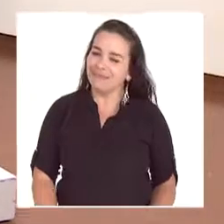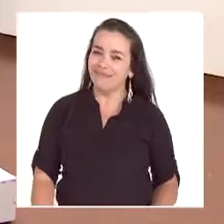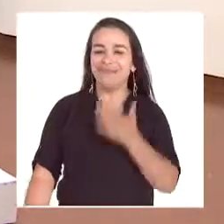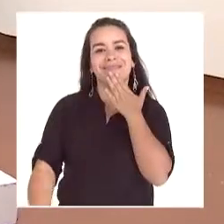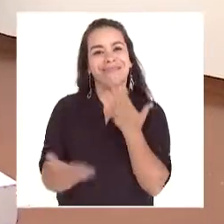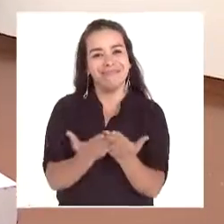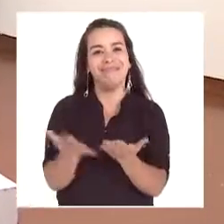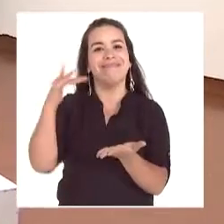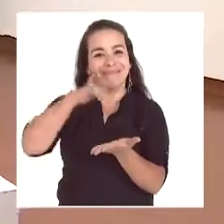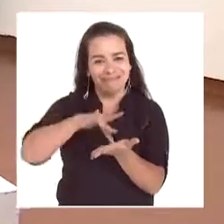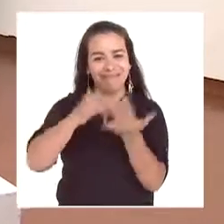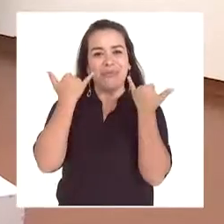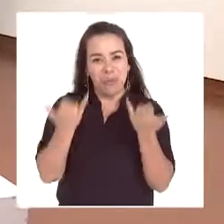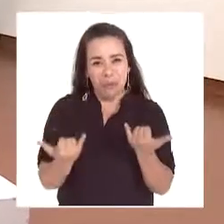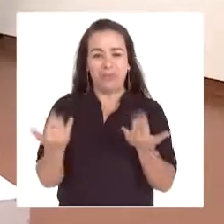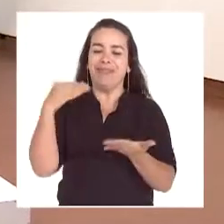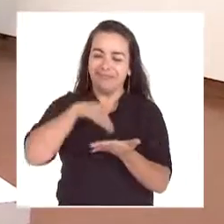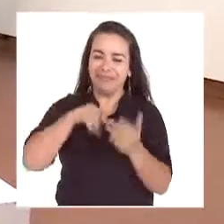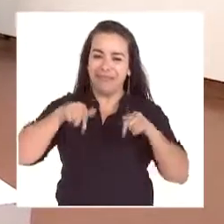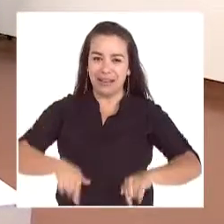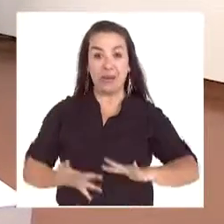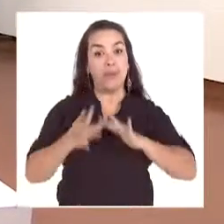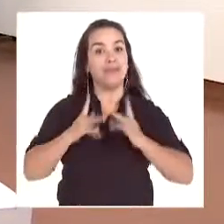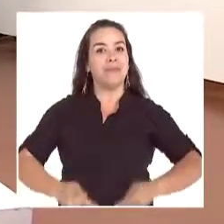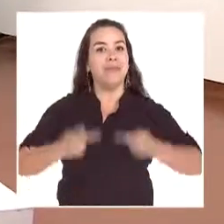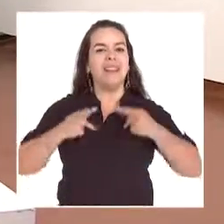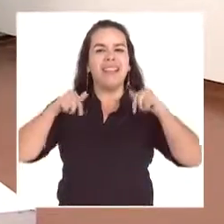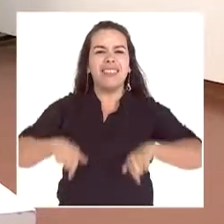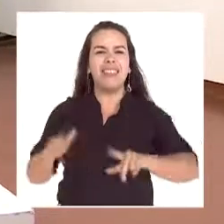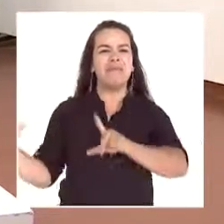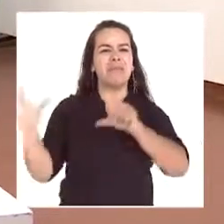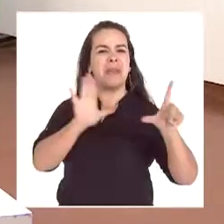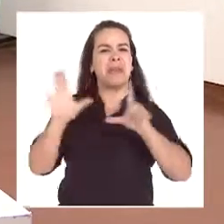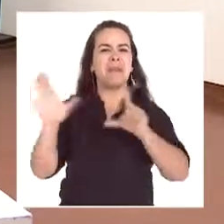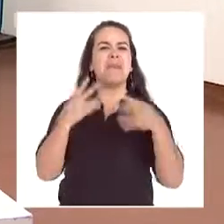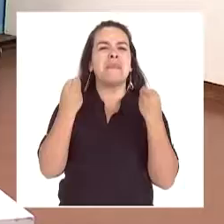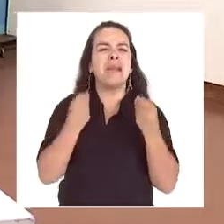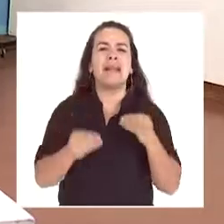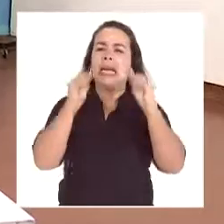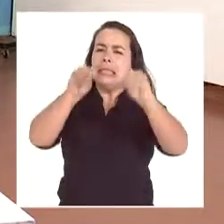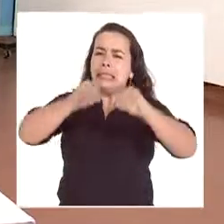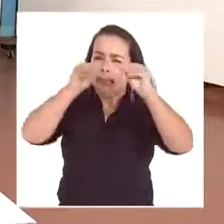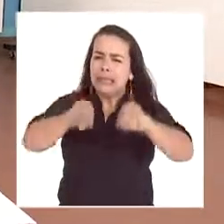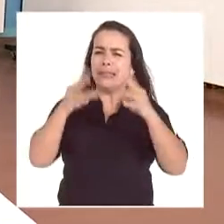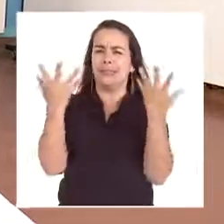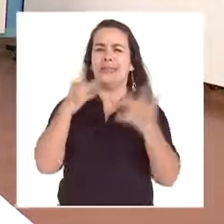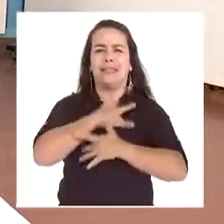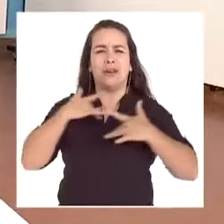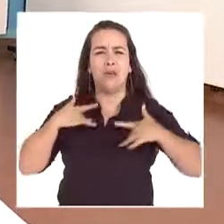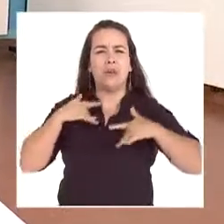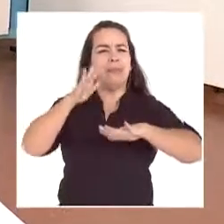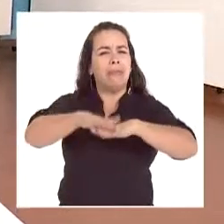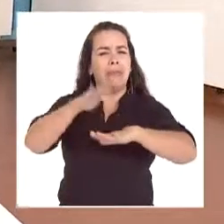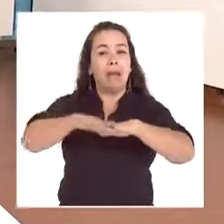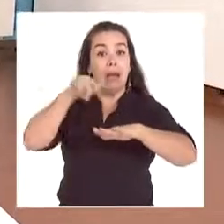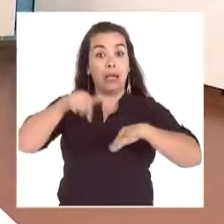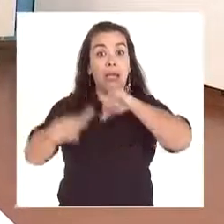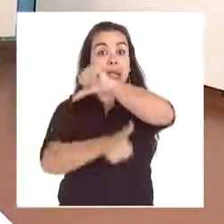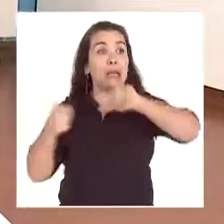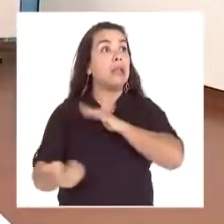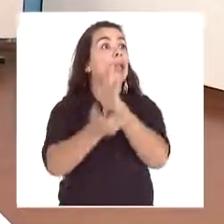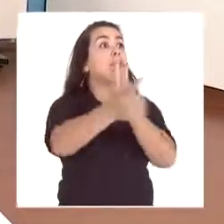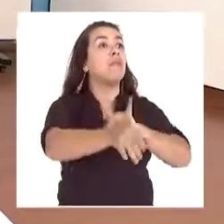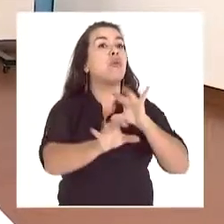Muchas gracias por estar nuevamente con nosotros en una nueva edición de Conexión Vital, un programa de prevención y de educación en salud. Recuerden que este no es un programa de